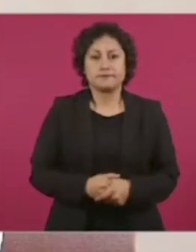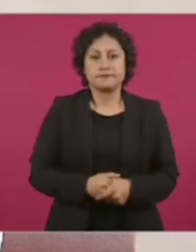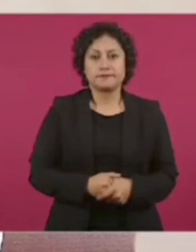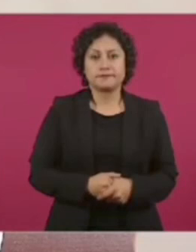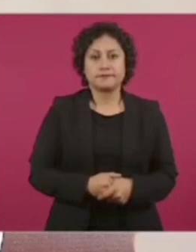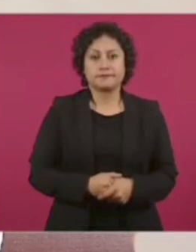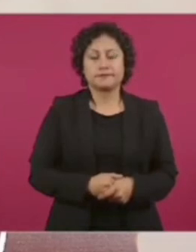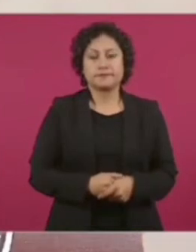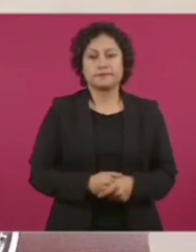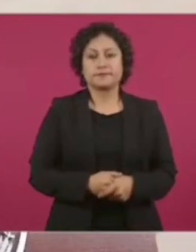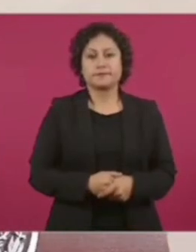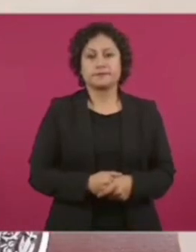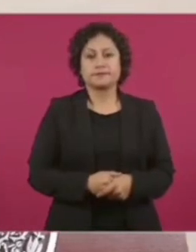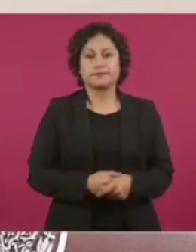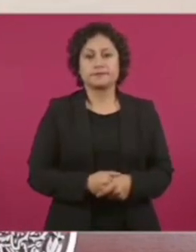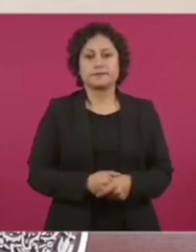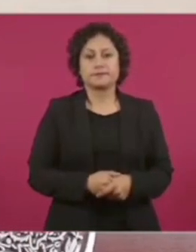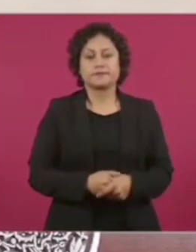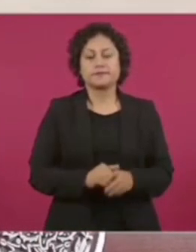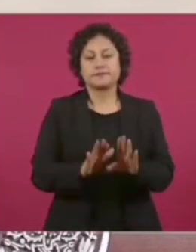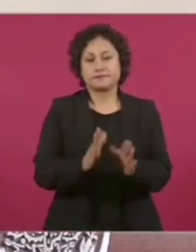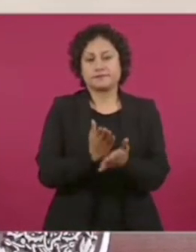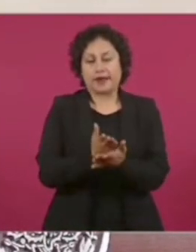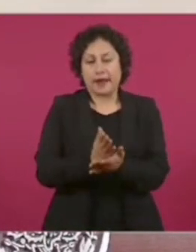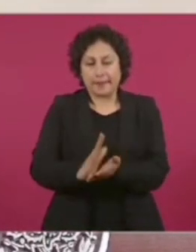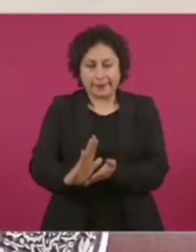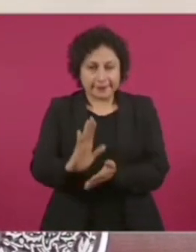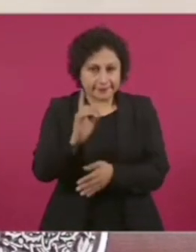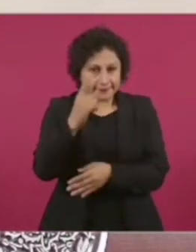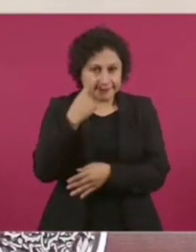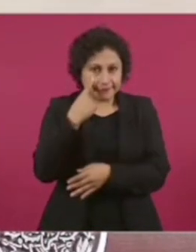Nada más, como